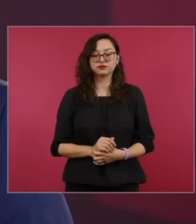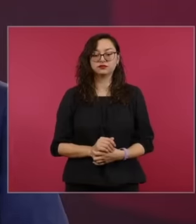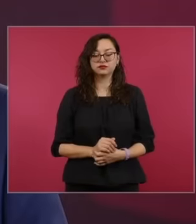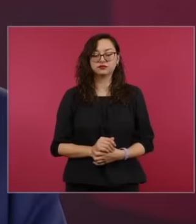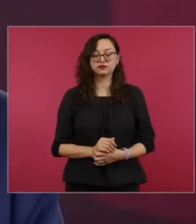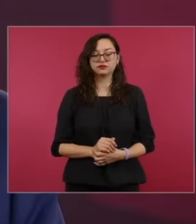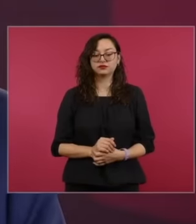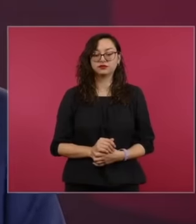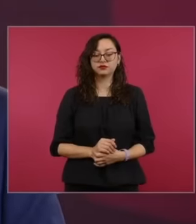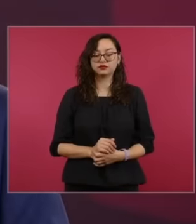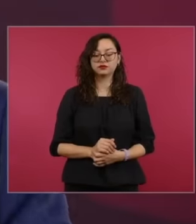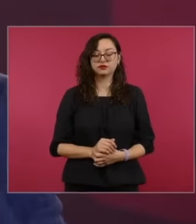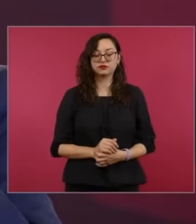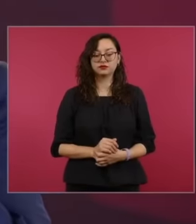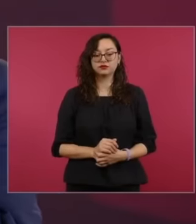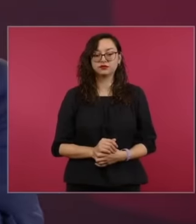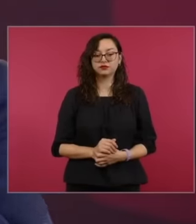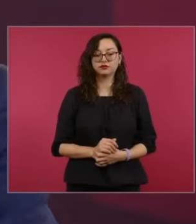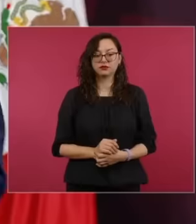Por eso